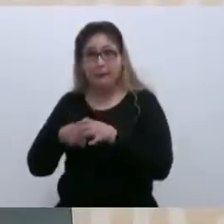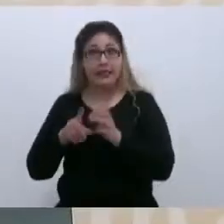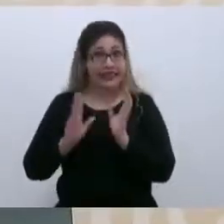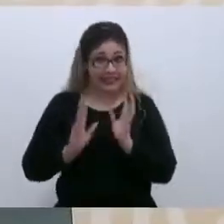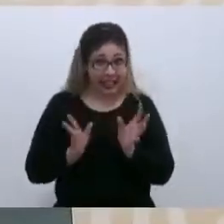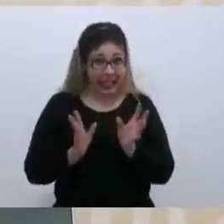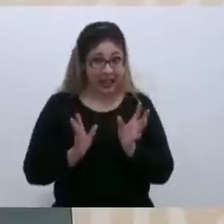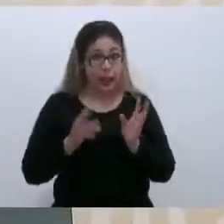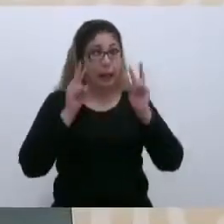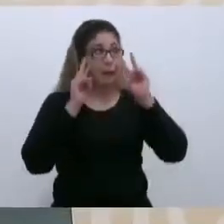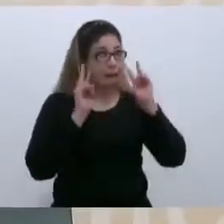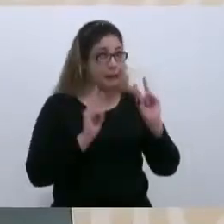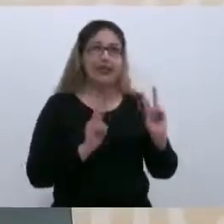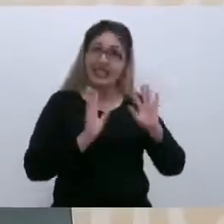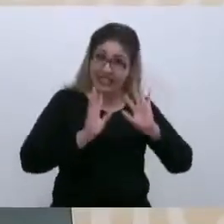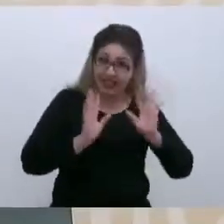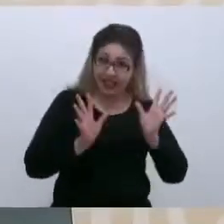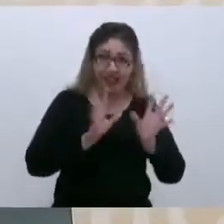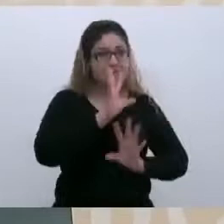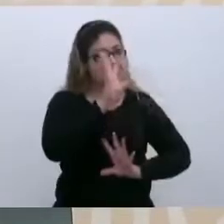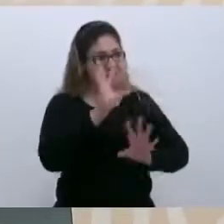regresar para